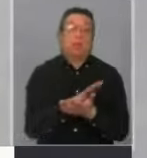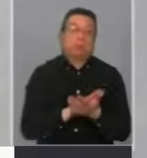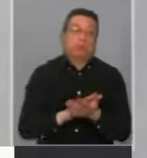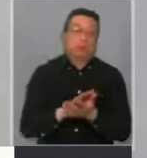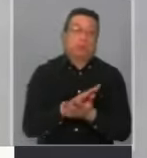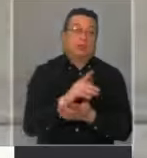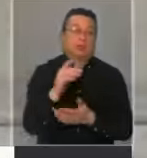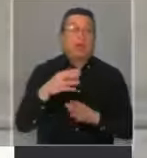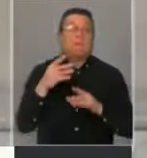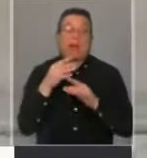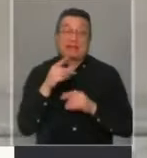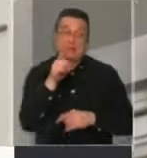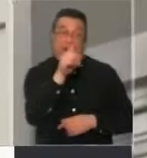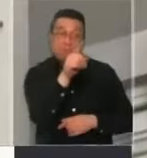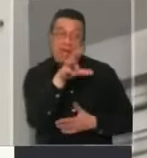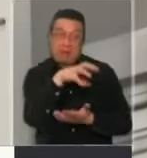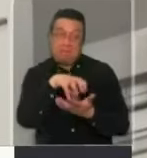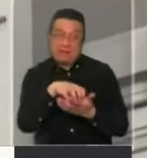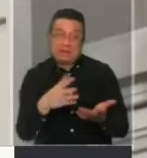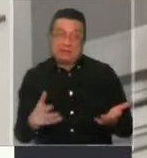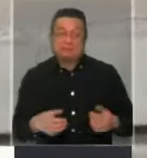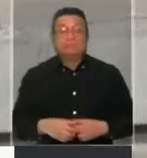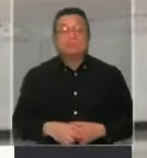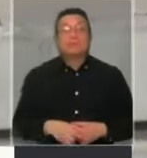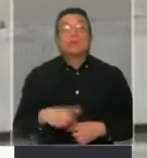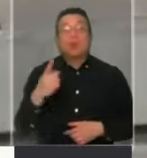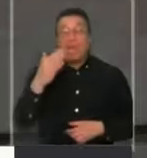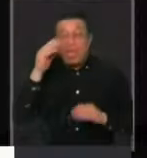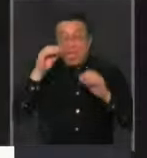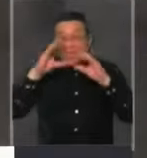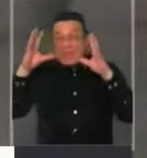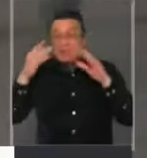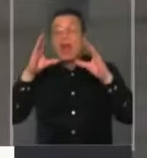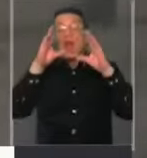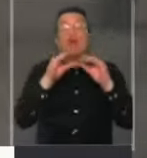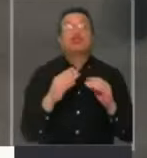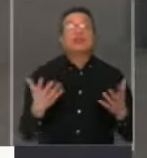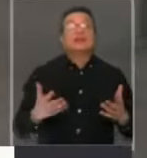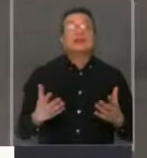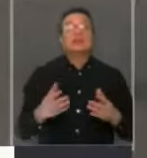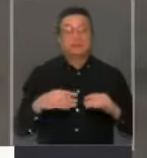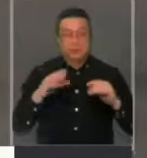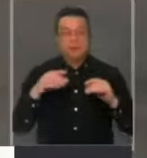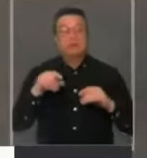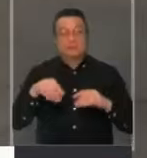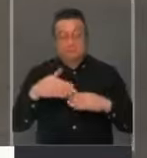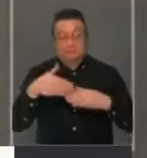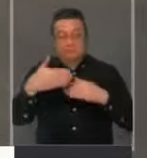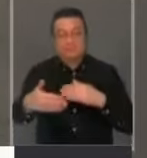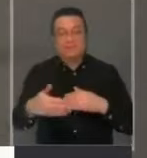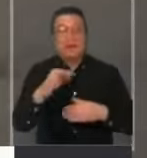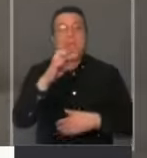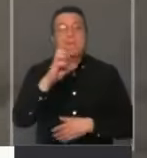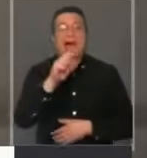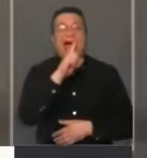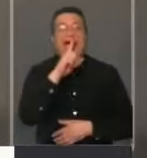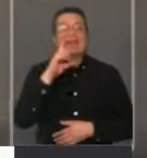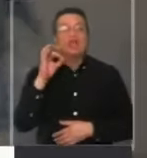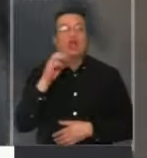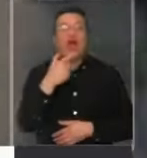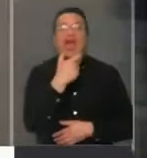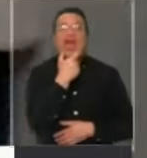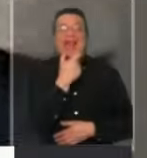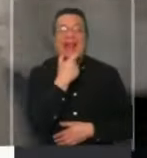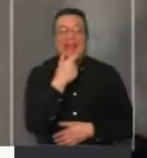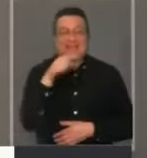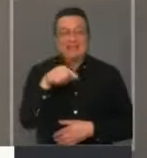misma Plaza de Armas. Así es durante el día. ¿Qué pasa durante la noche? Este es el patio inglés, este mencionado lugar que está a las afueras